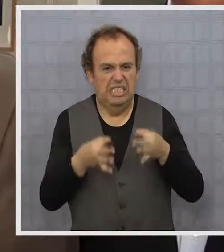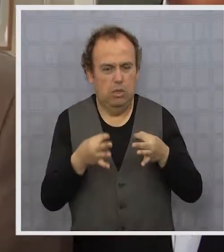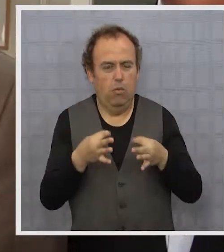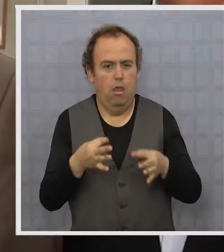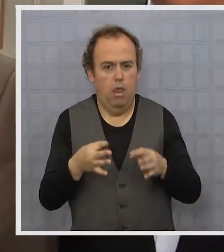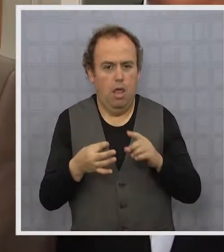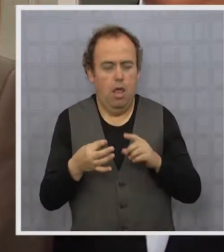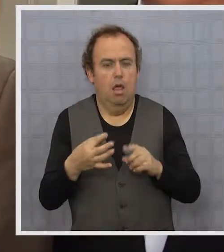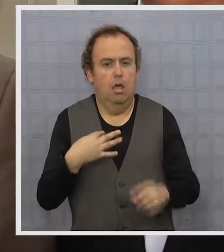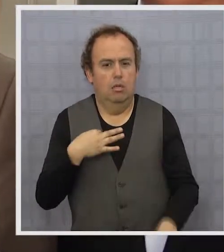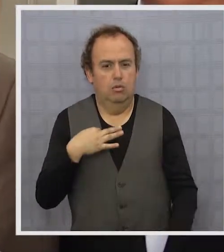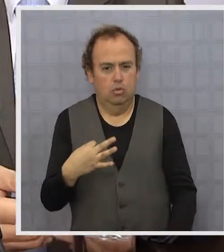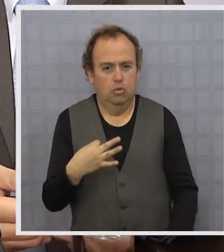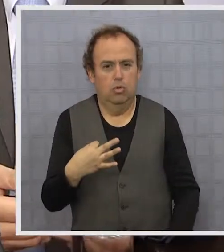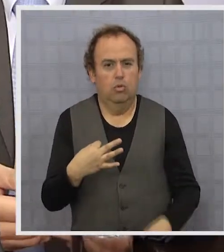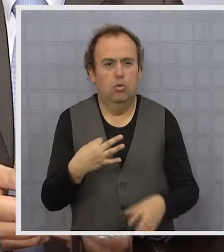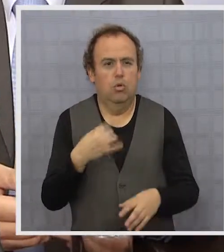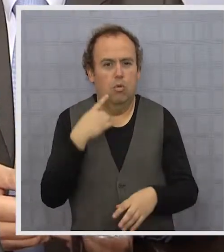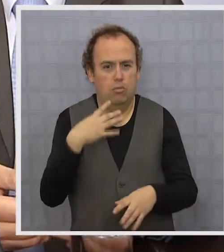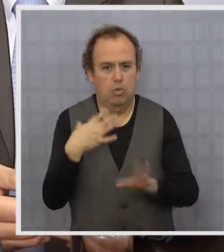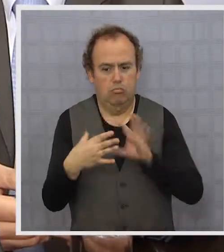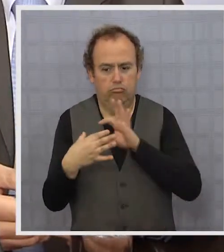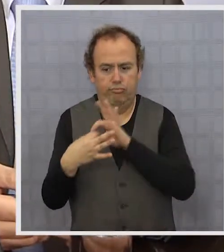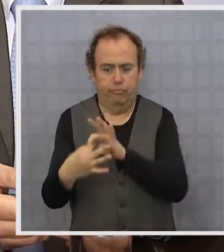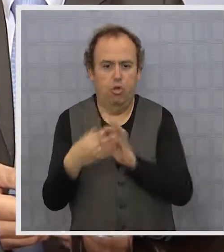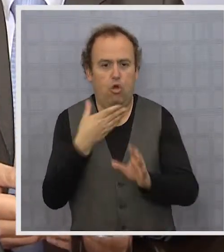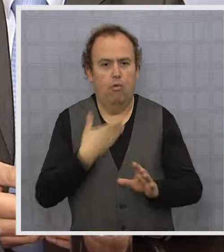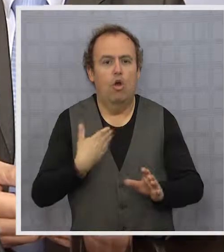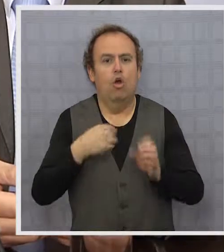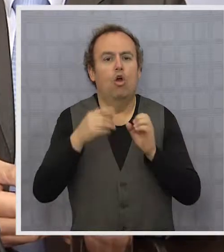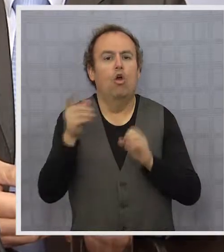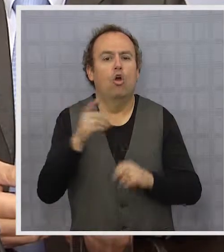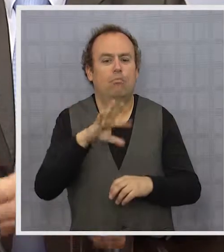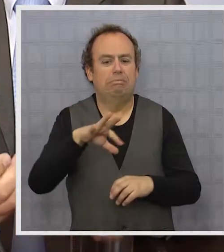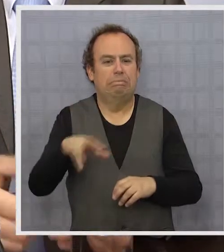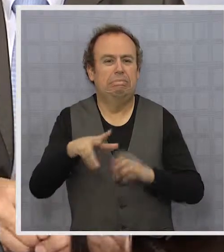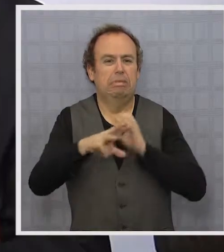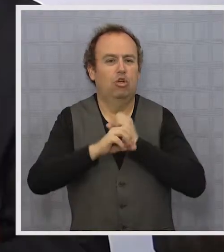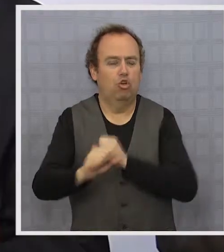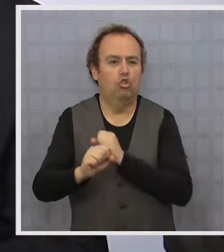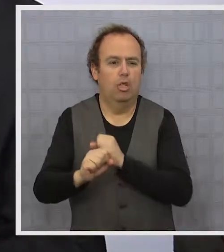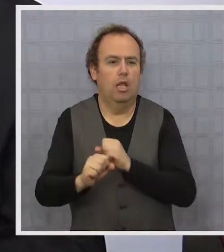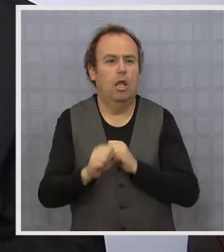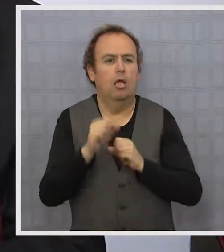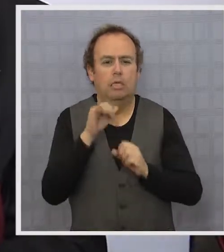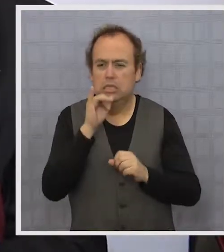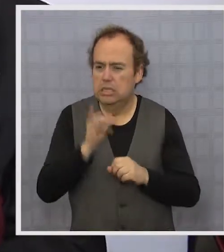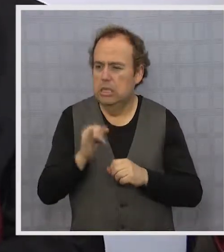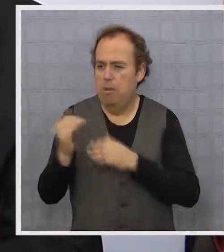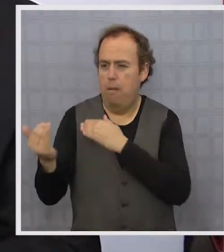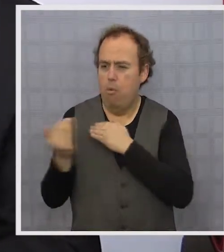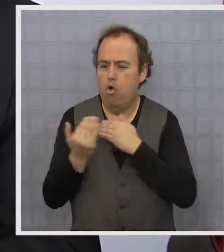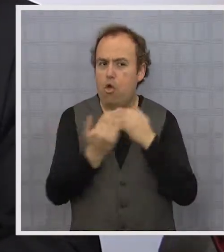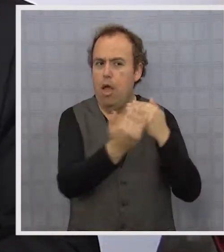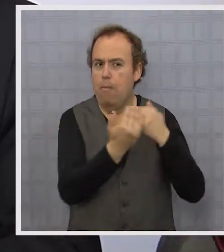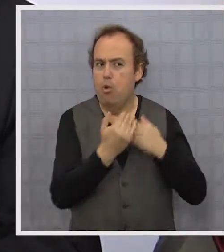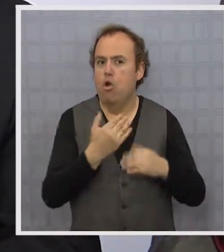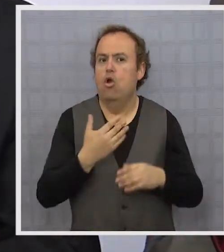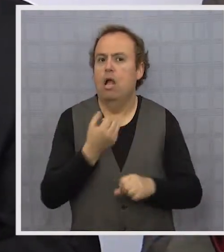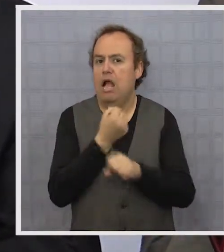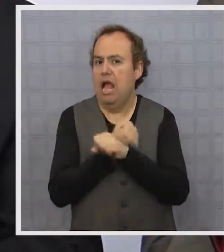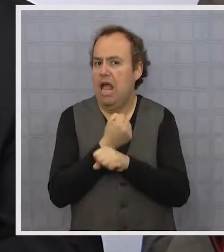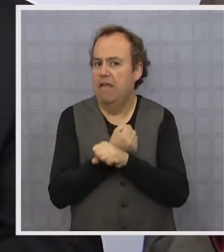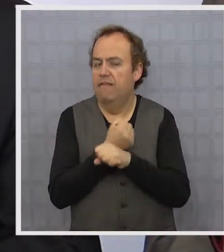elementos importantes combinación junto al gobierno para el combate a la delincuencia siempre encontré en ellos así como en carabinero y el pedí